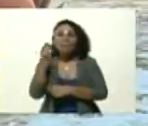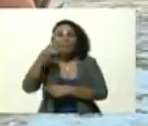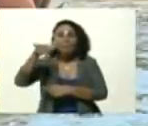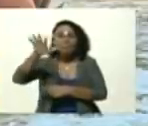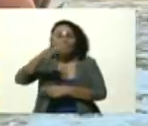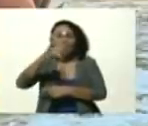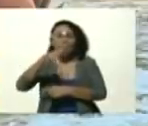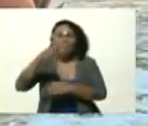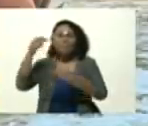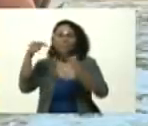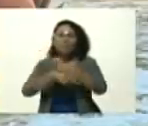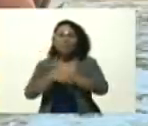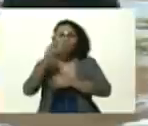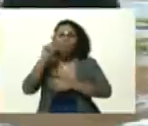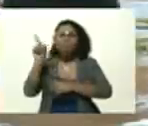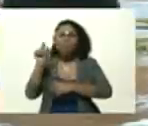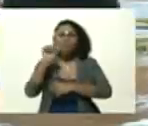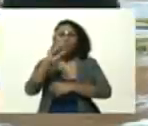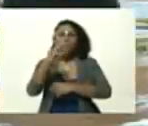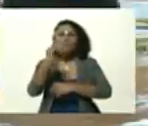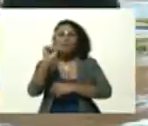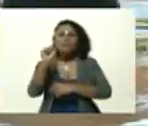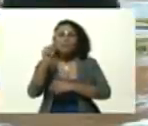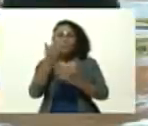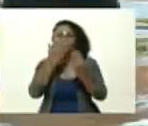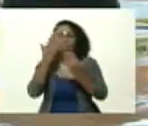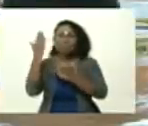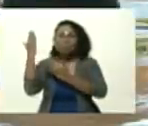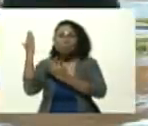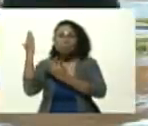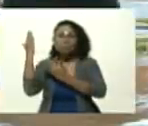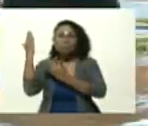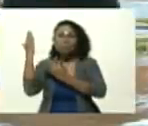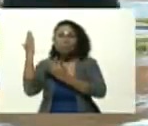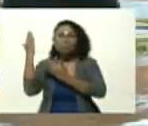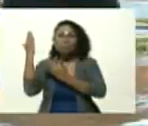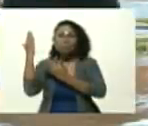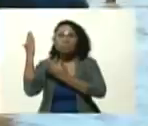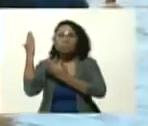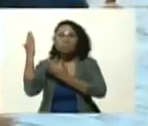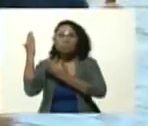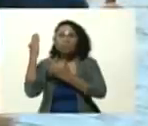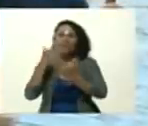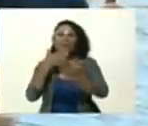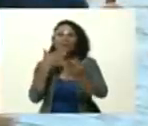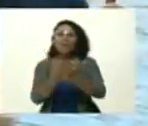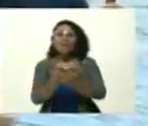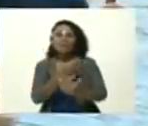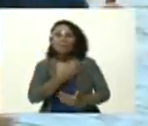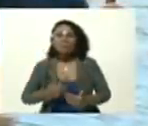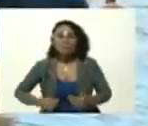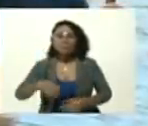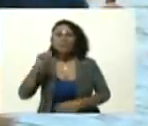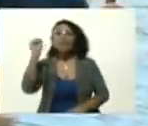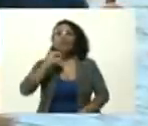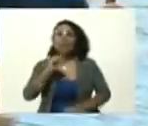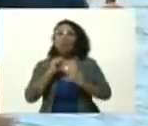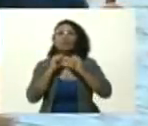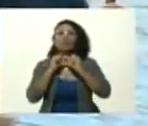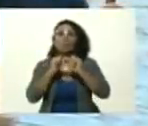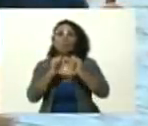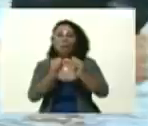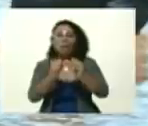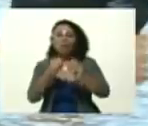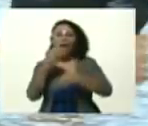profundo, Luis José Marcano. Adelante, Luis José. Gracias, presidente. Bueno, sí,